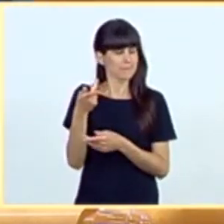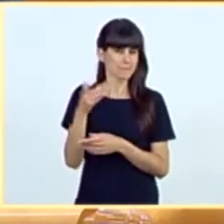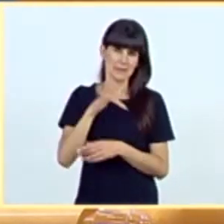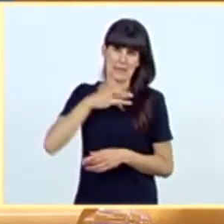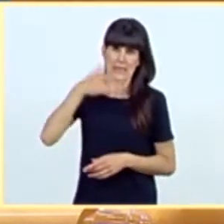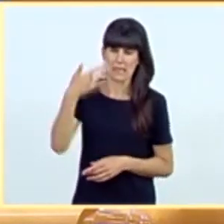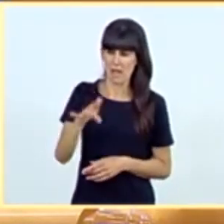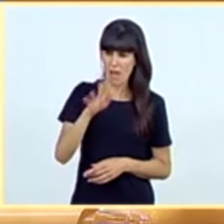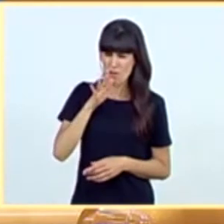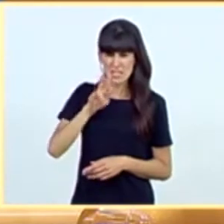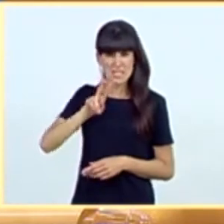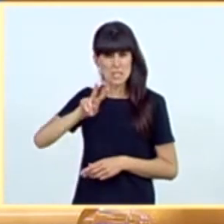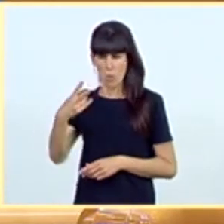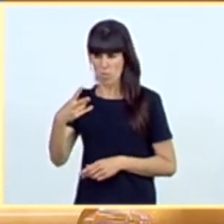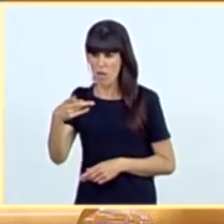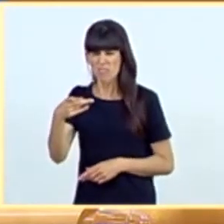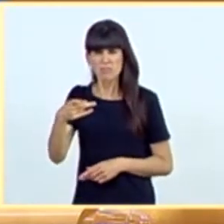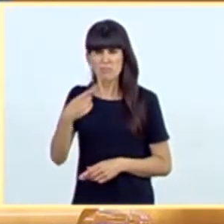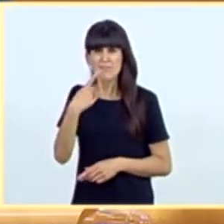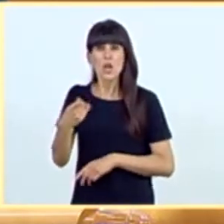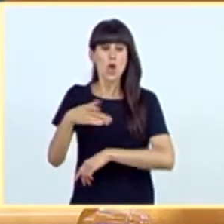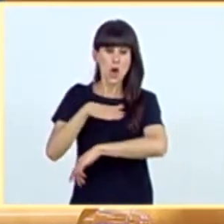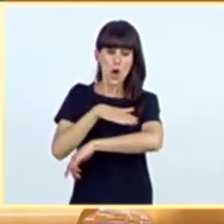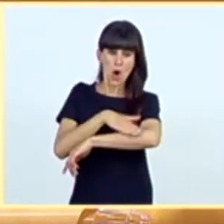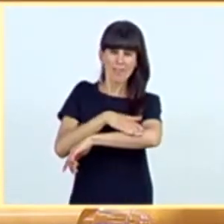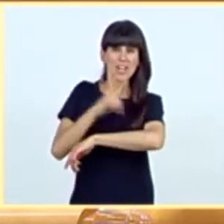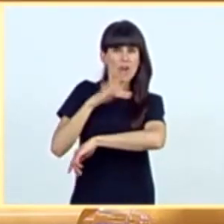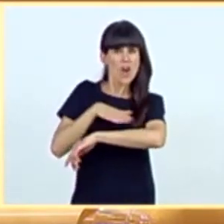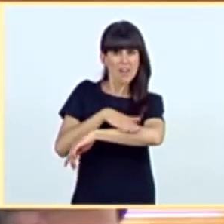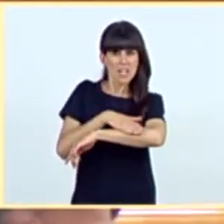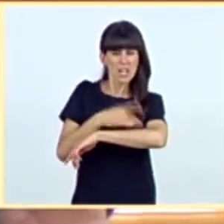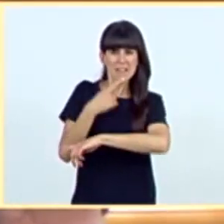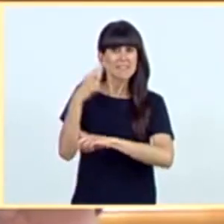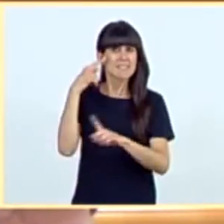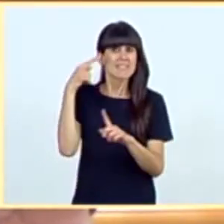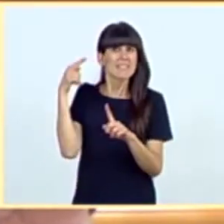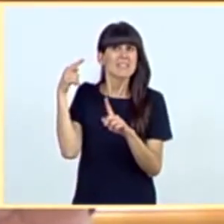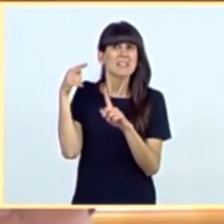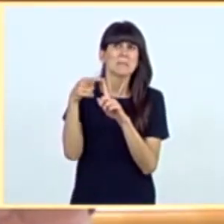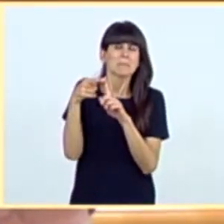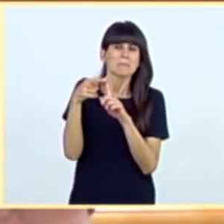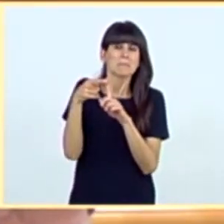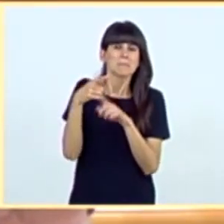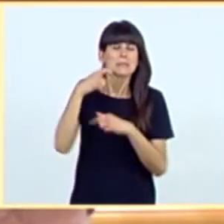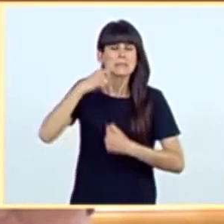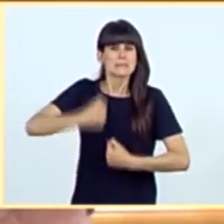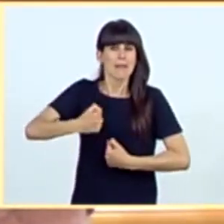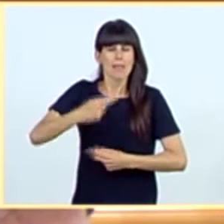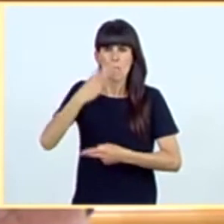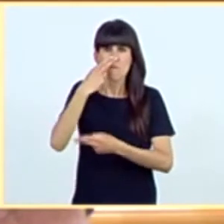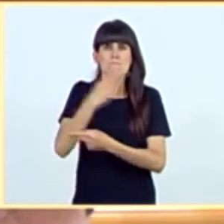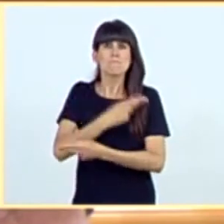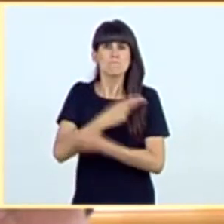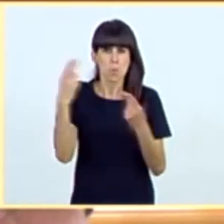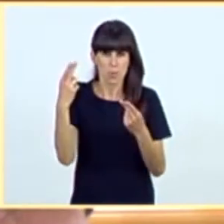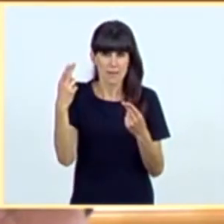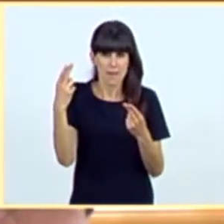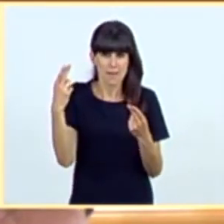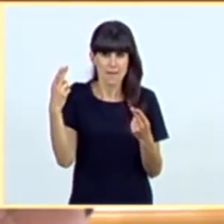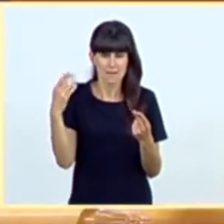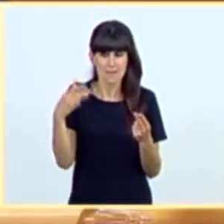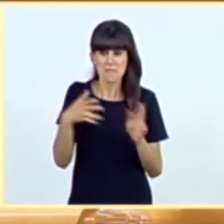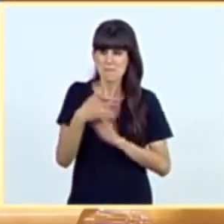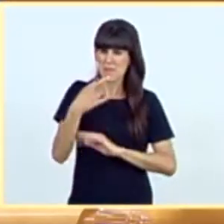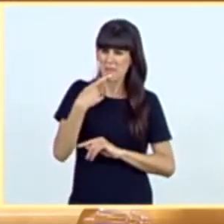la atención, en que este Gobierno reivindica demasiado la sanidad pública y que reivindica demasiado